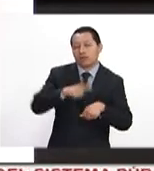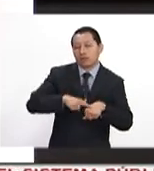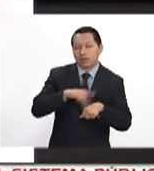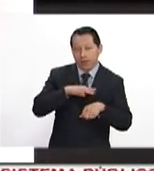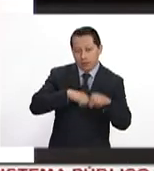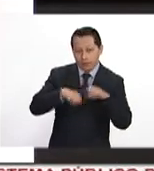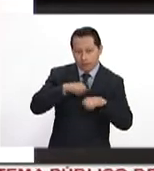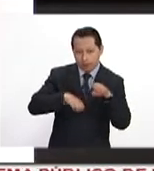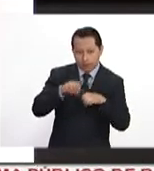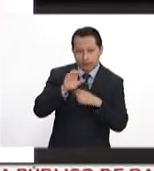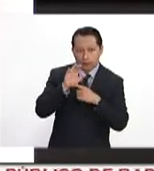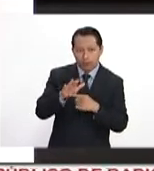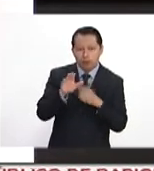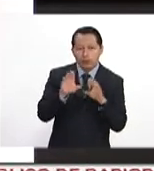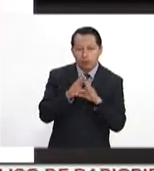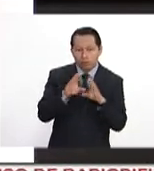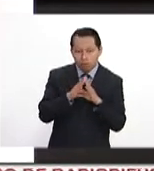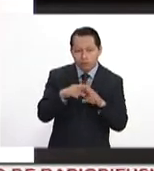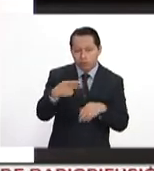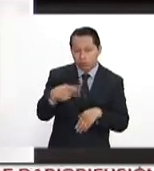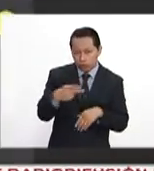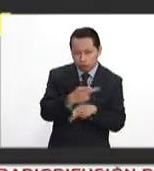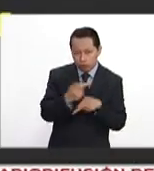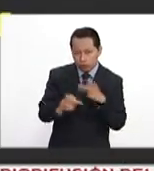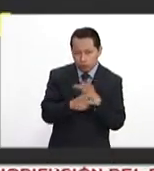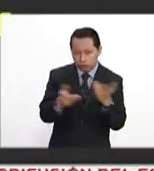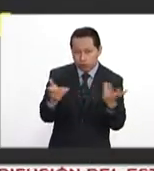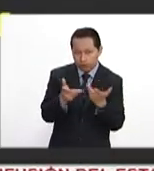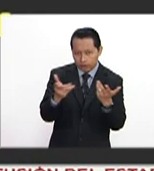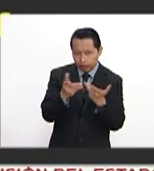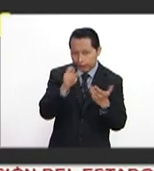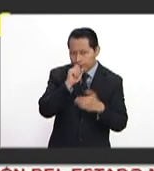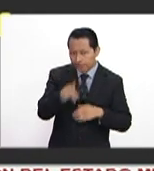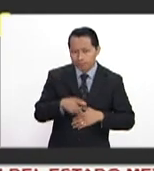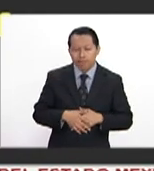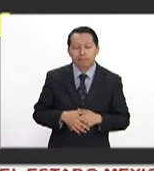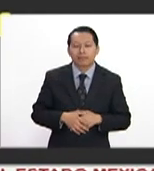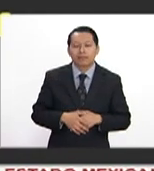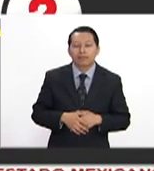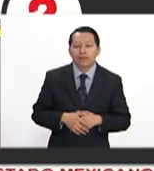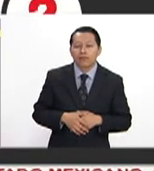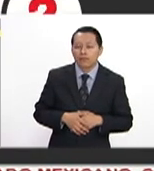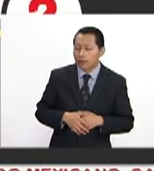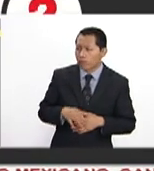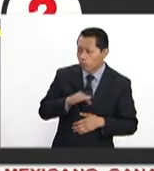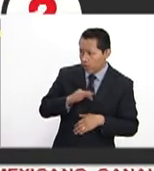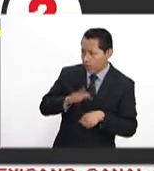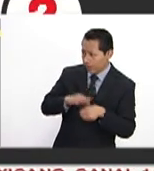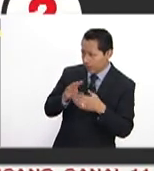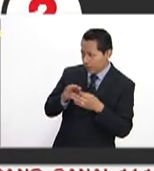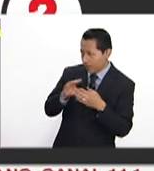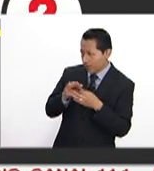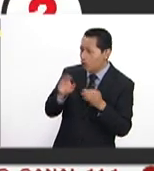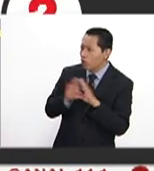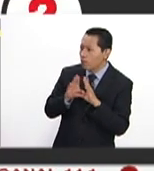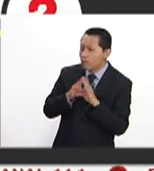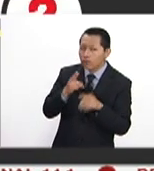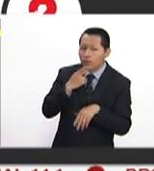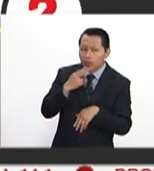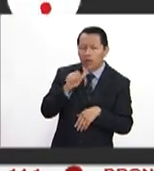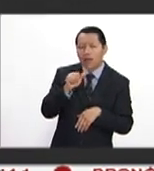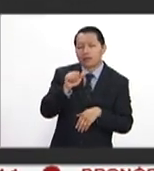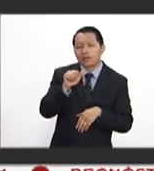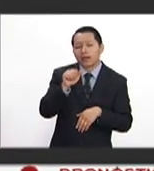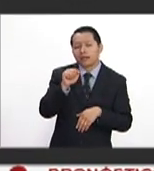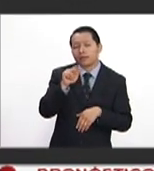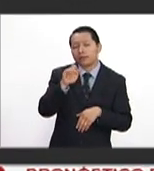empresas sobre el estado de sus productos, etcétera, ¿no? Ya lo platicaremos después. Explíquenos un poco más cómo funciona precisamente StoreLevel, ¿no?